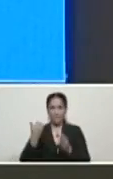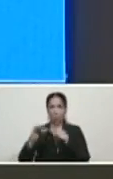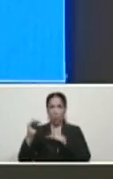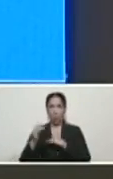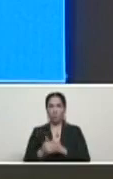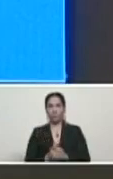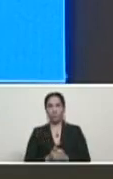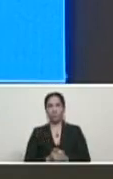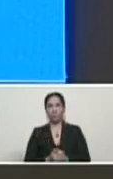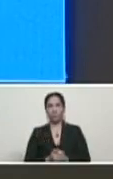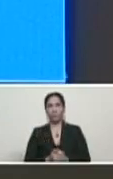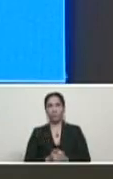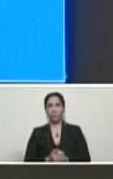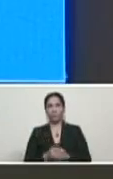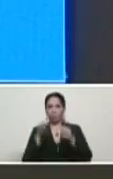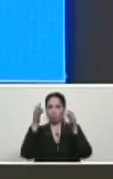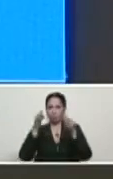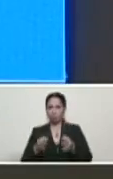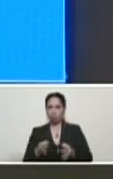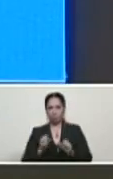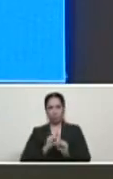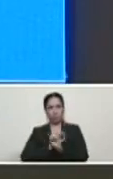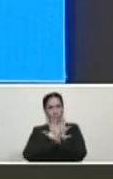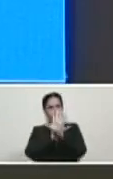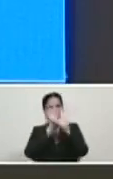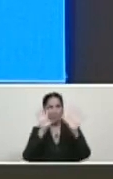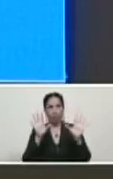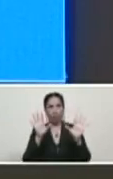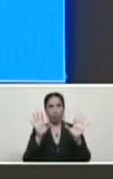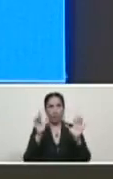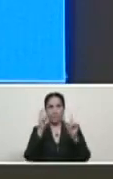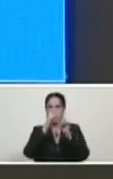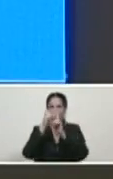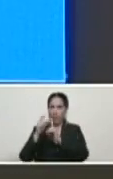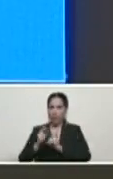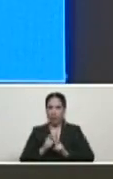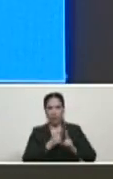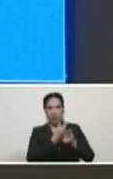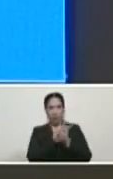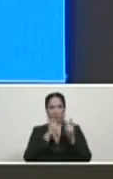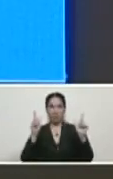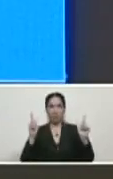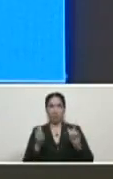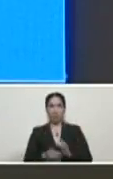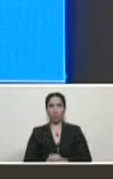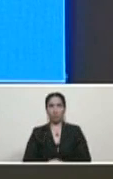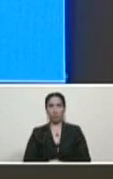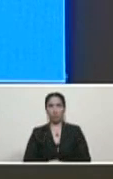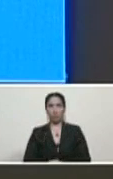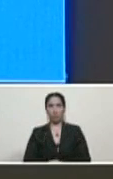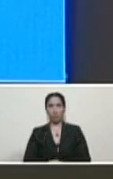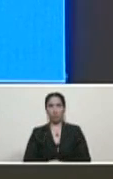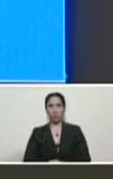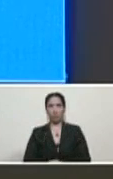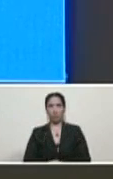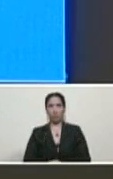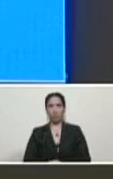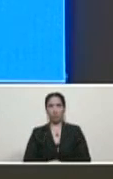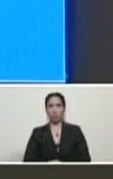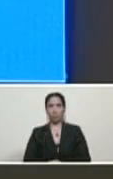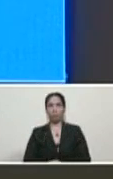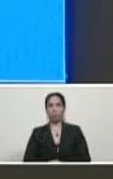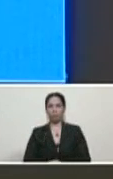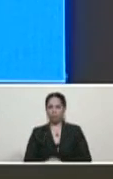Con mucha firmeza, claridad, y siento en las palabras del Libertador indignación, muy, muy